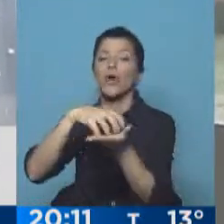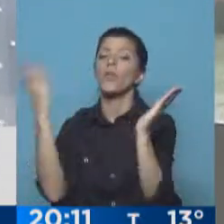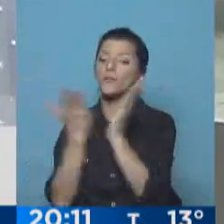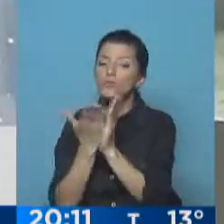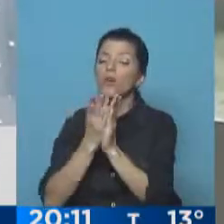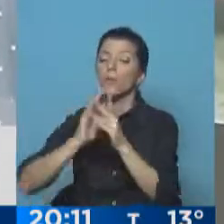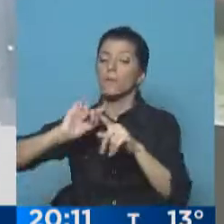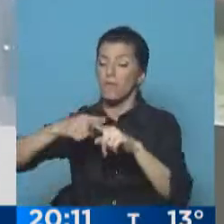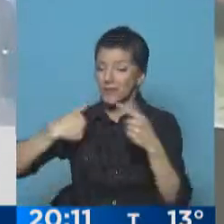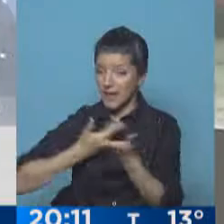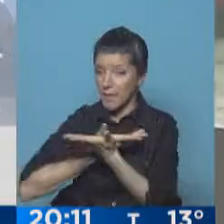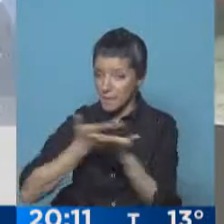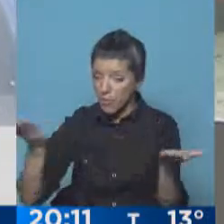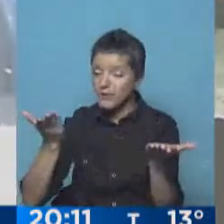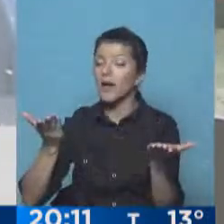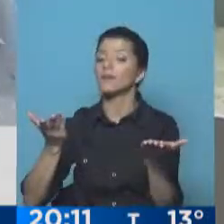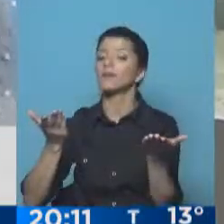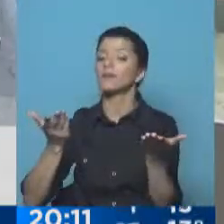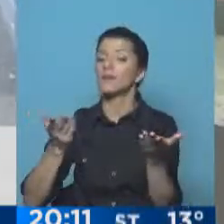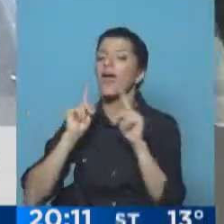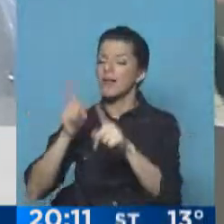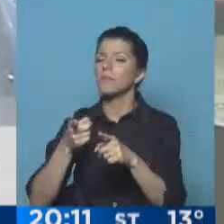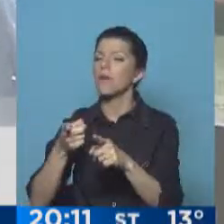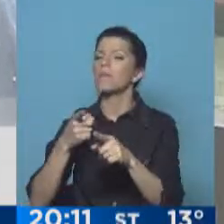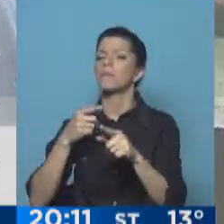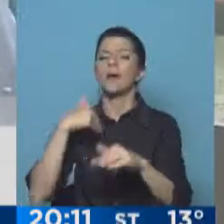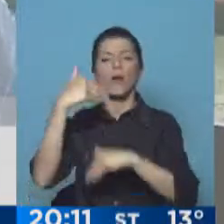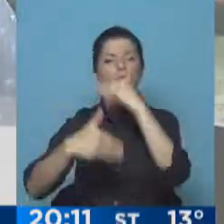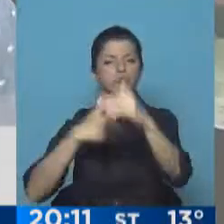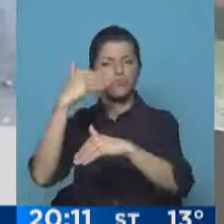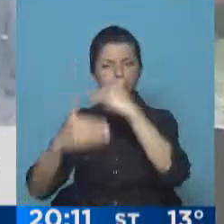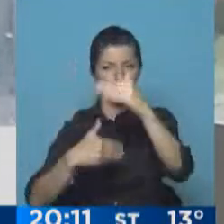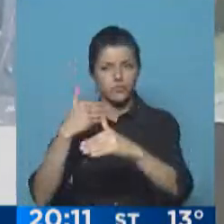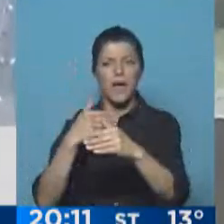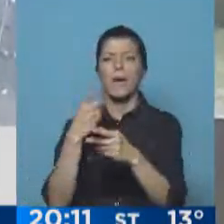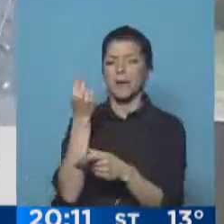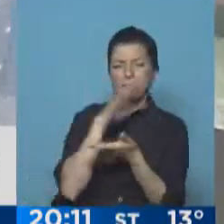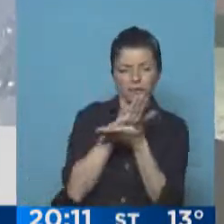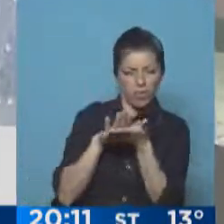que también presidía, como una plataforma para desarrollar una ingeniería de lavado de activos